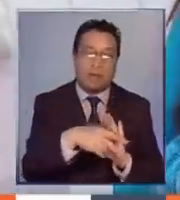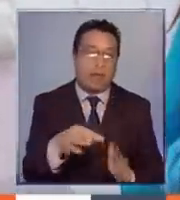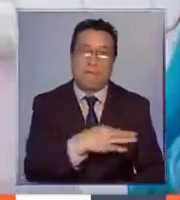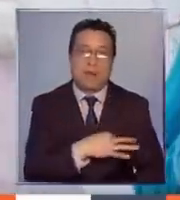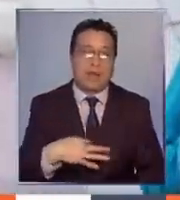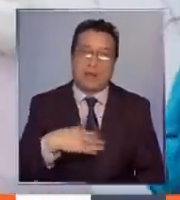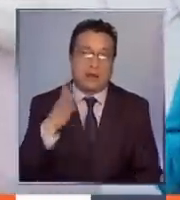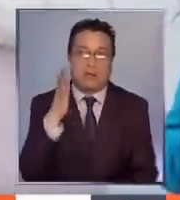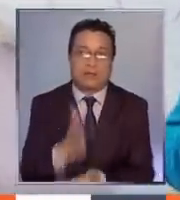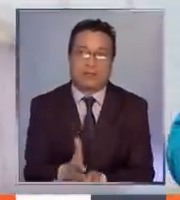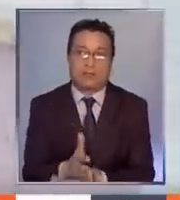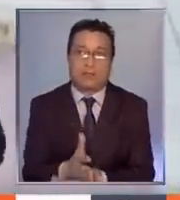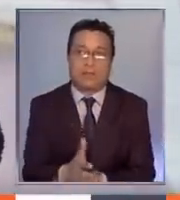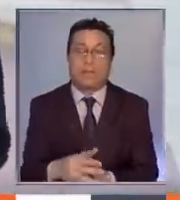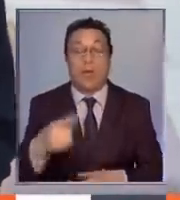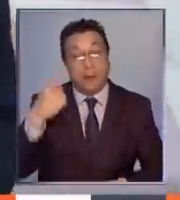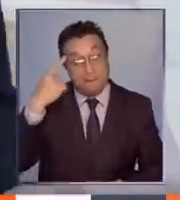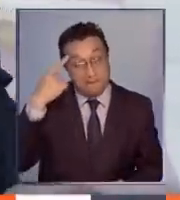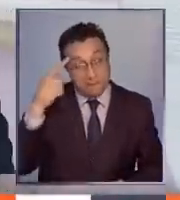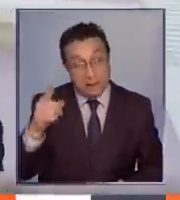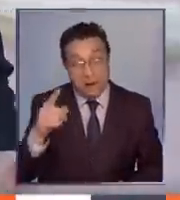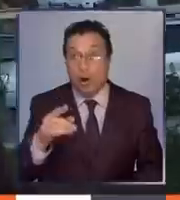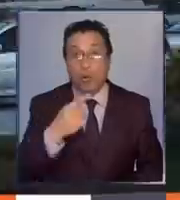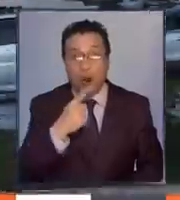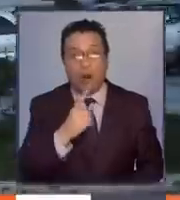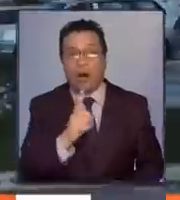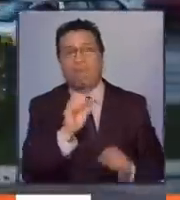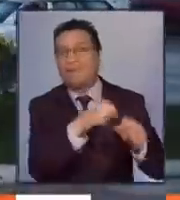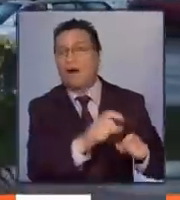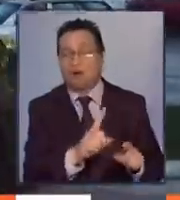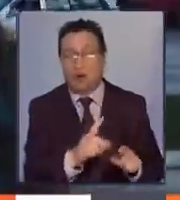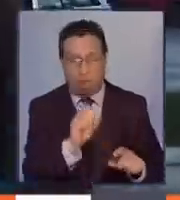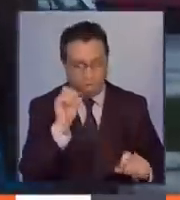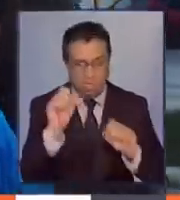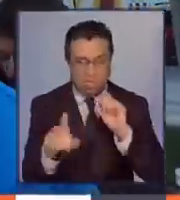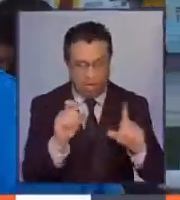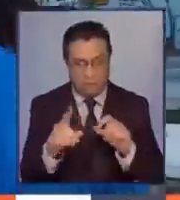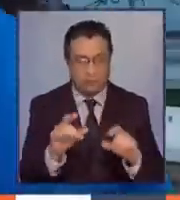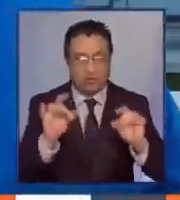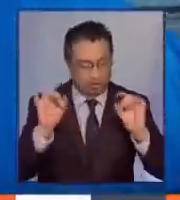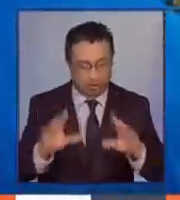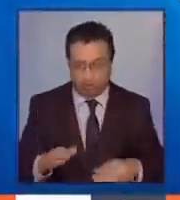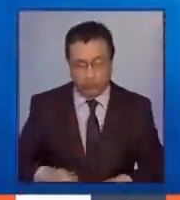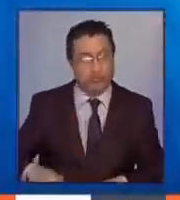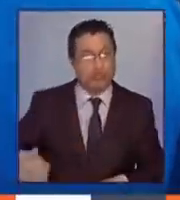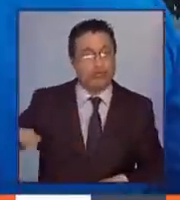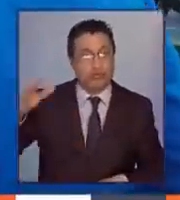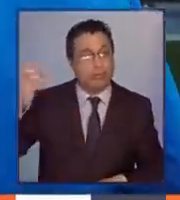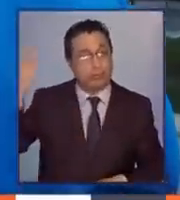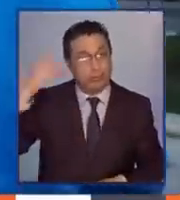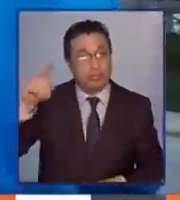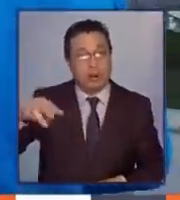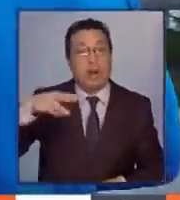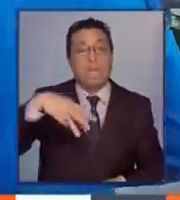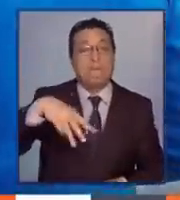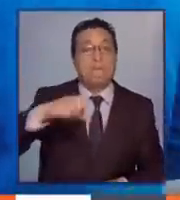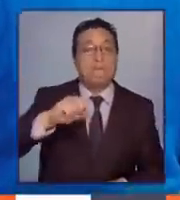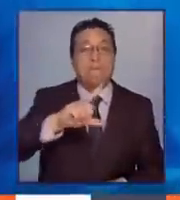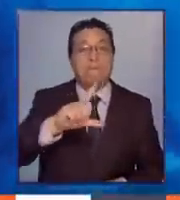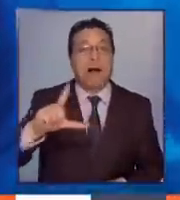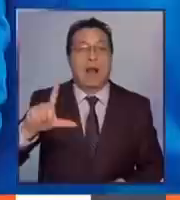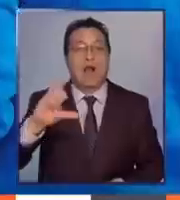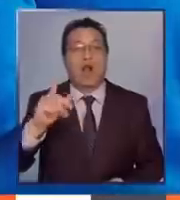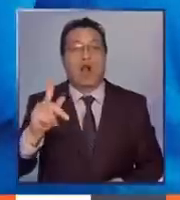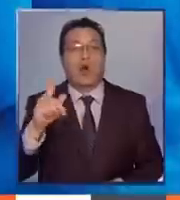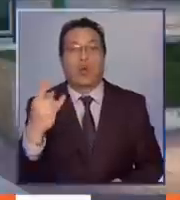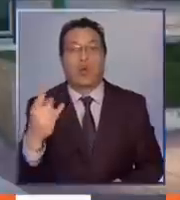Educación. Pero no reniegan, por el contrario, defienden la atípica crianza que tuvieron en el pueblo de Malku. ¿Cuáles son los recuerdos